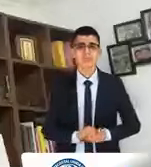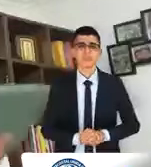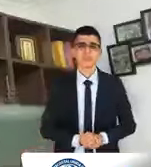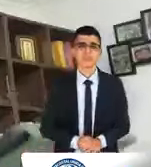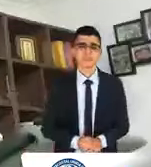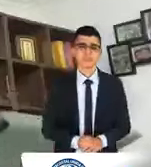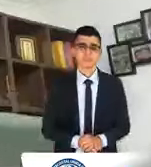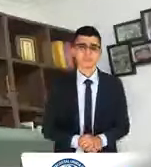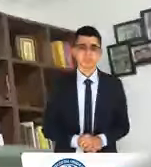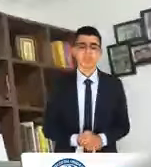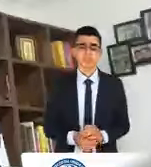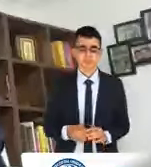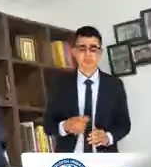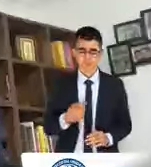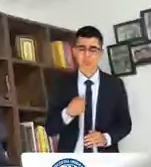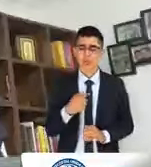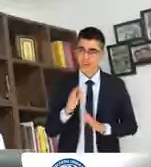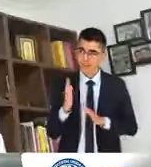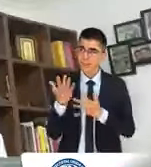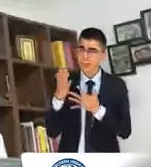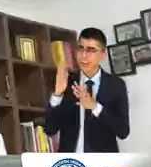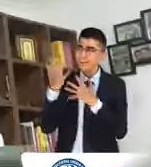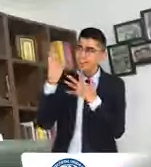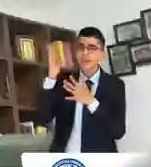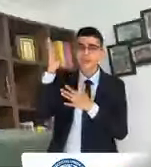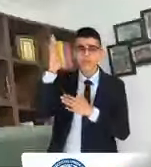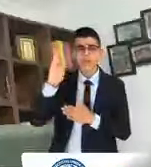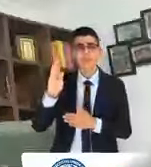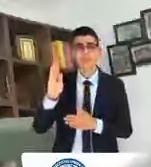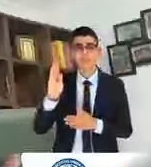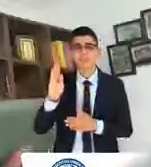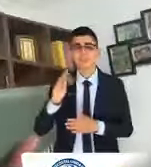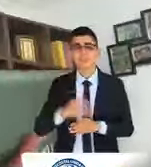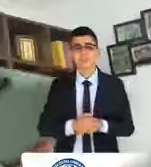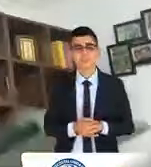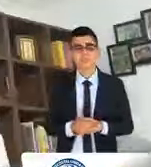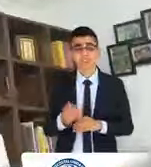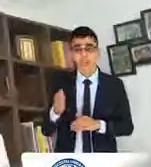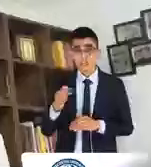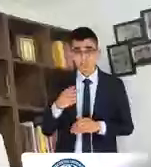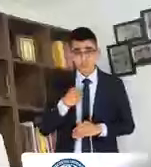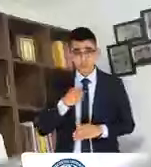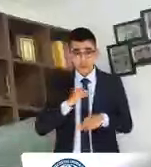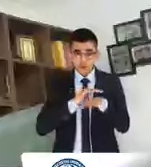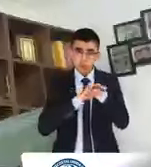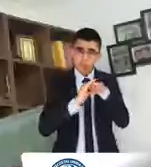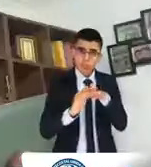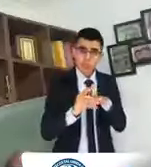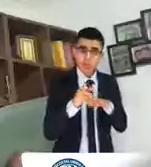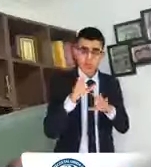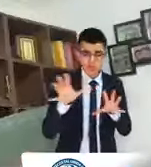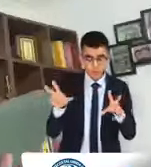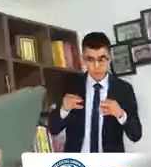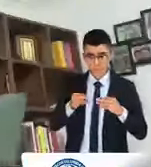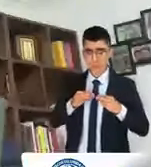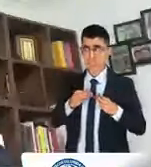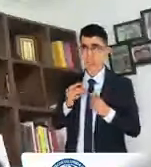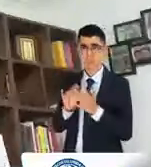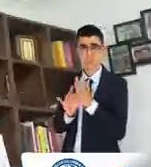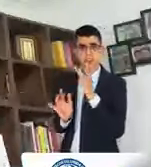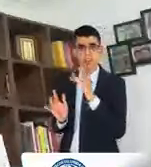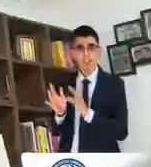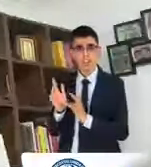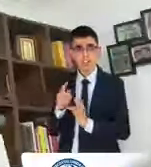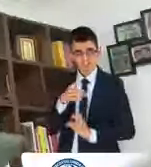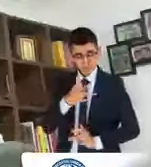Por eso le alabo. Por eso te invito a que recibas la salvación de Dios para que sepas lo que es sentir las ganas. No